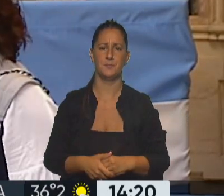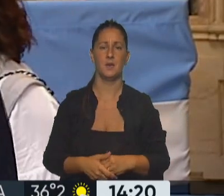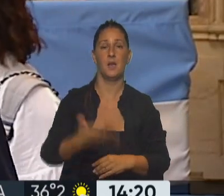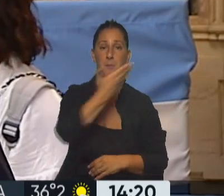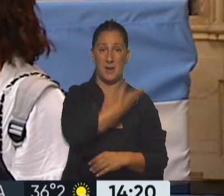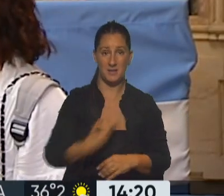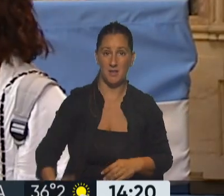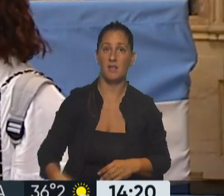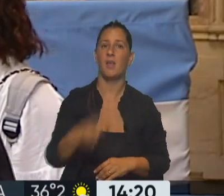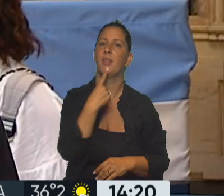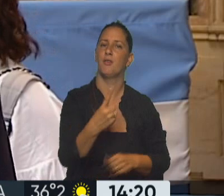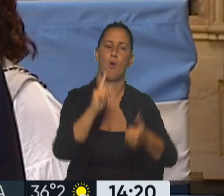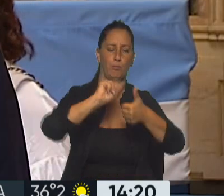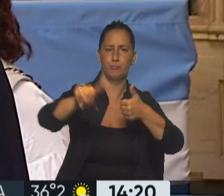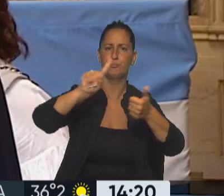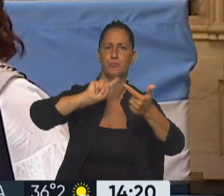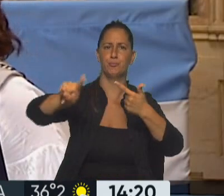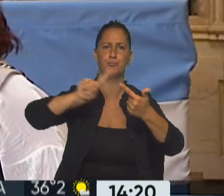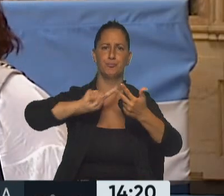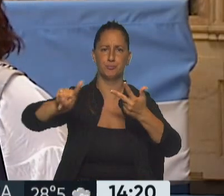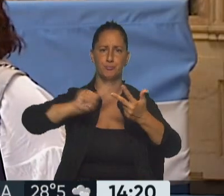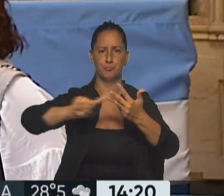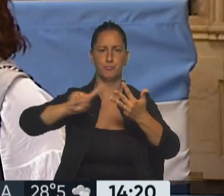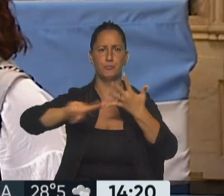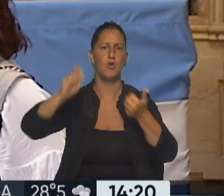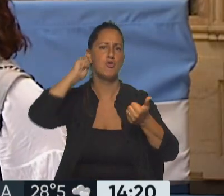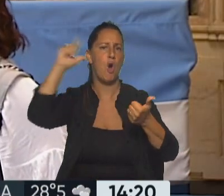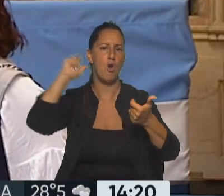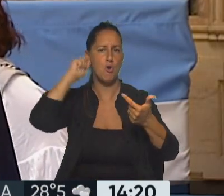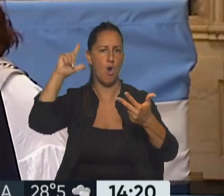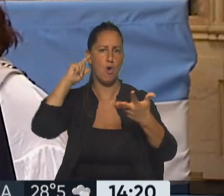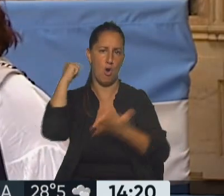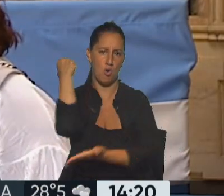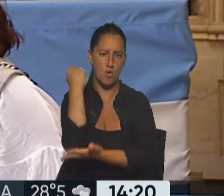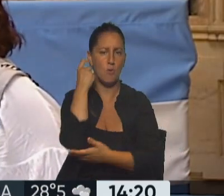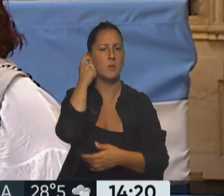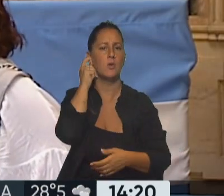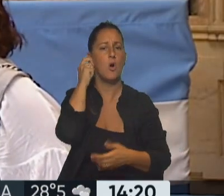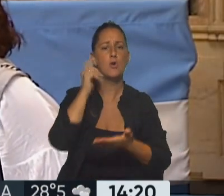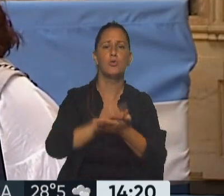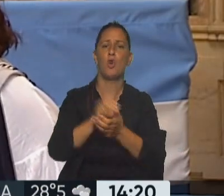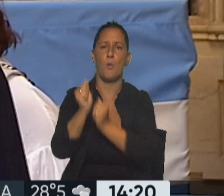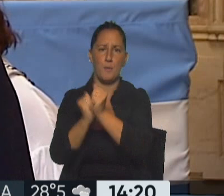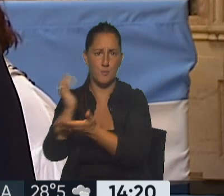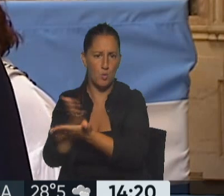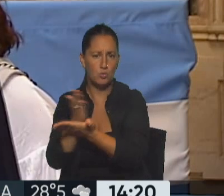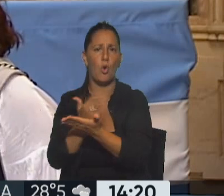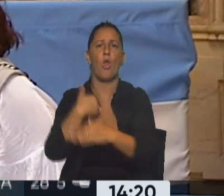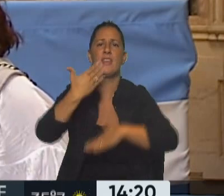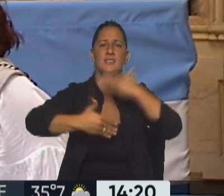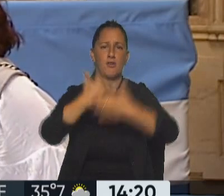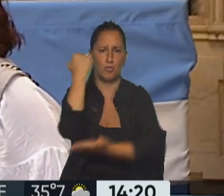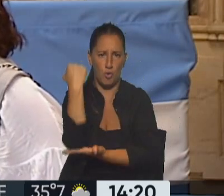remarcando todos y cada uno de los logros económicos. Lo vimos en materia productiva, en desarrollo